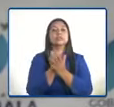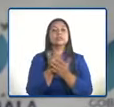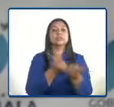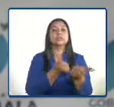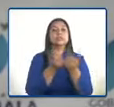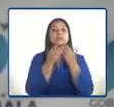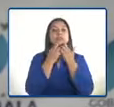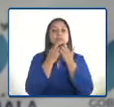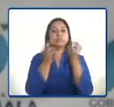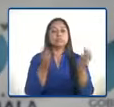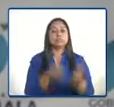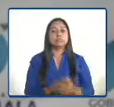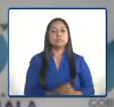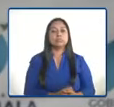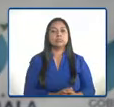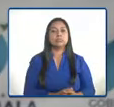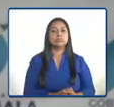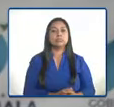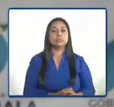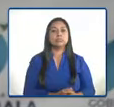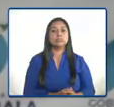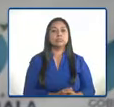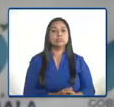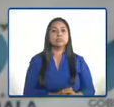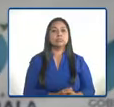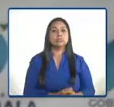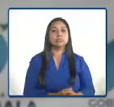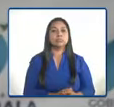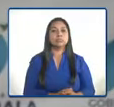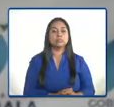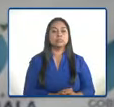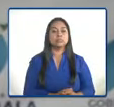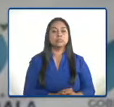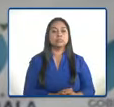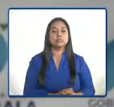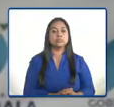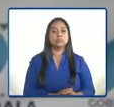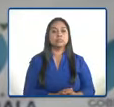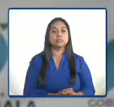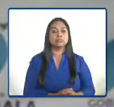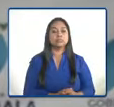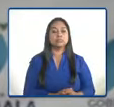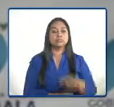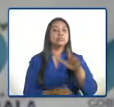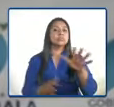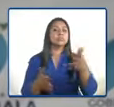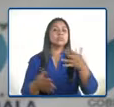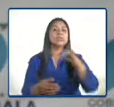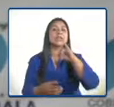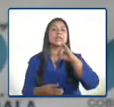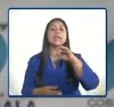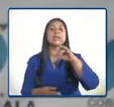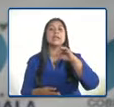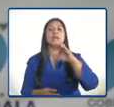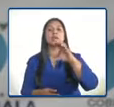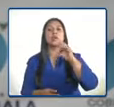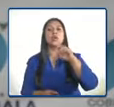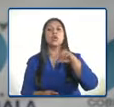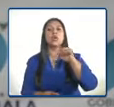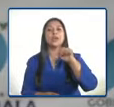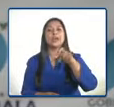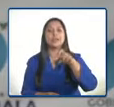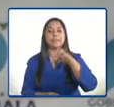Pública. Y quiero iniciar haciendo referencia al objeto establecido en la Ley Orgánica del